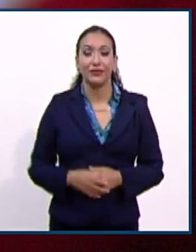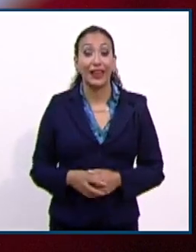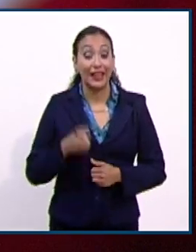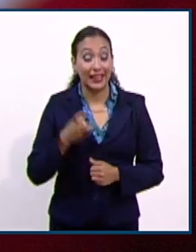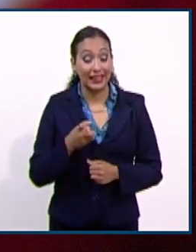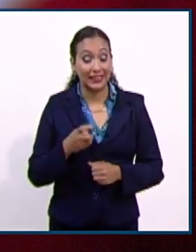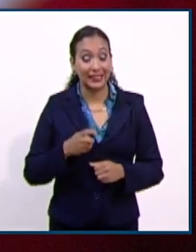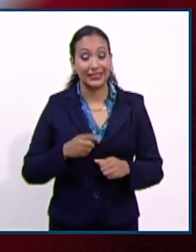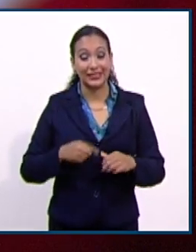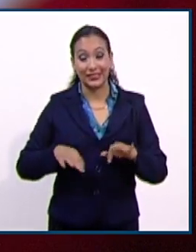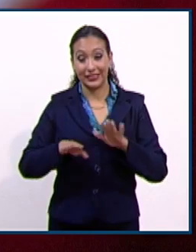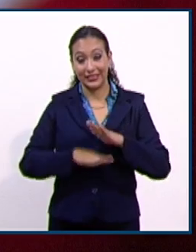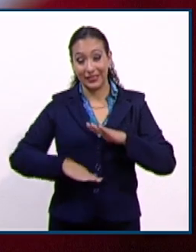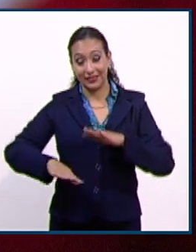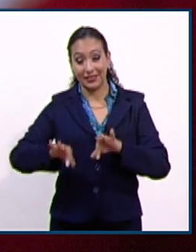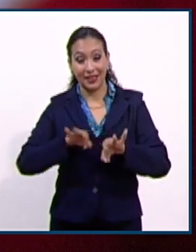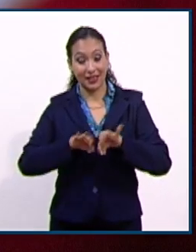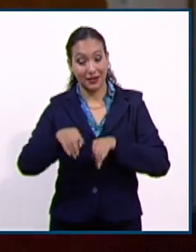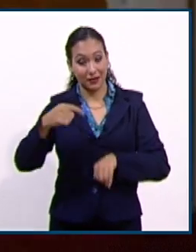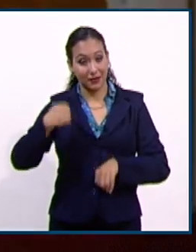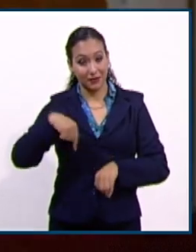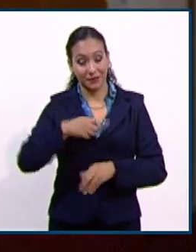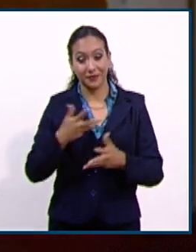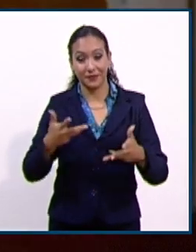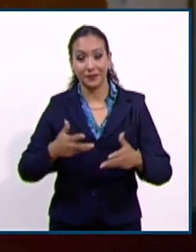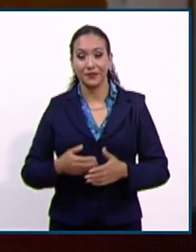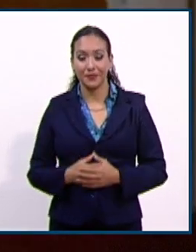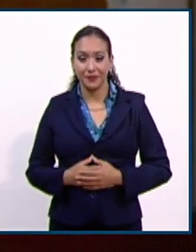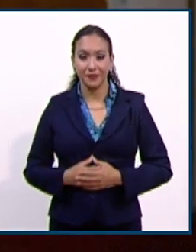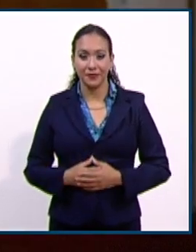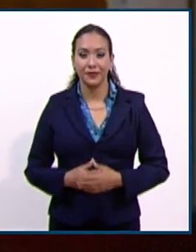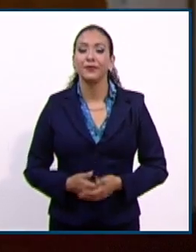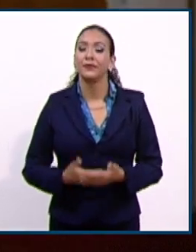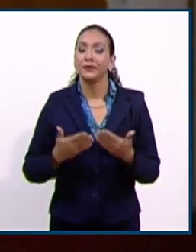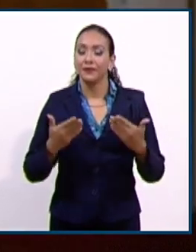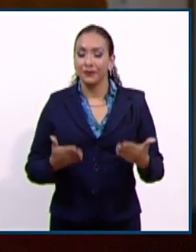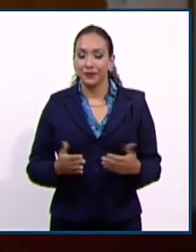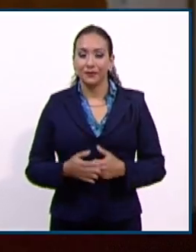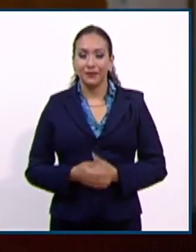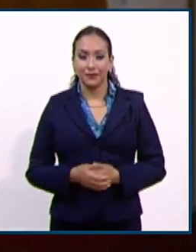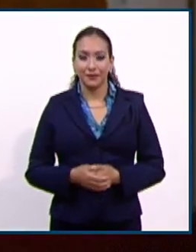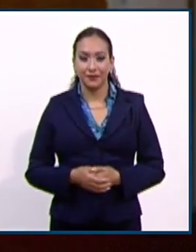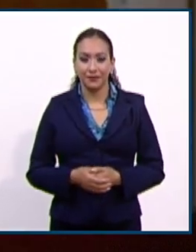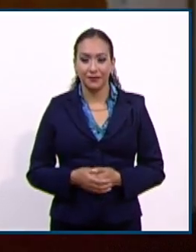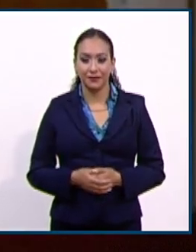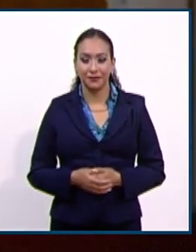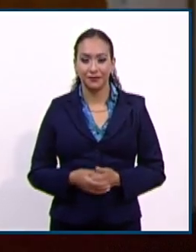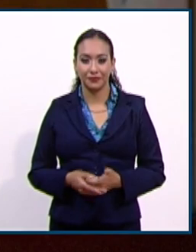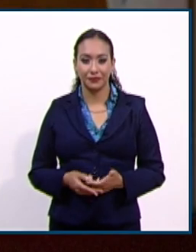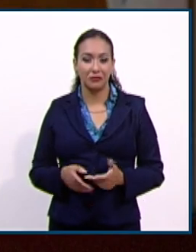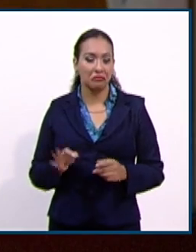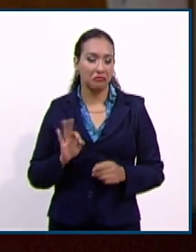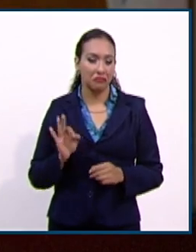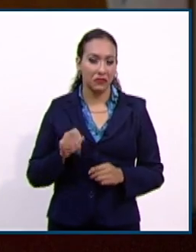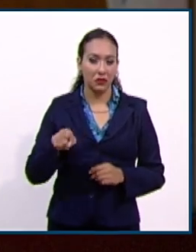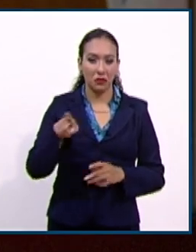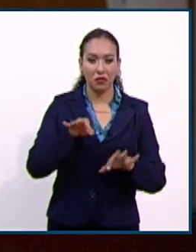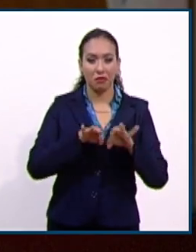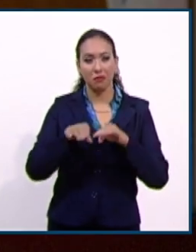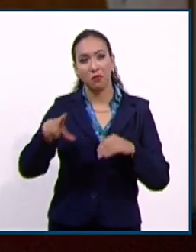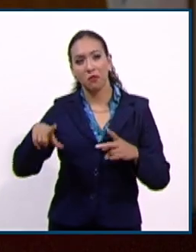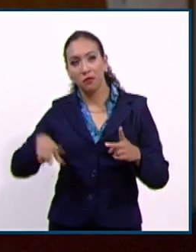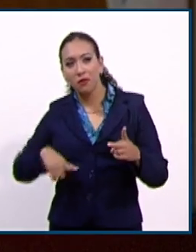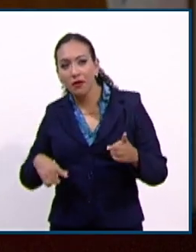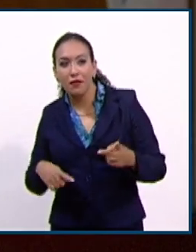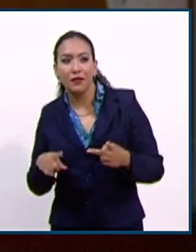base del funcionamiento del Poder Judicial. Pero ya sea que estés en la función pública